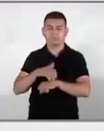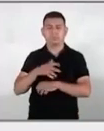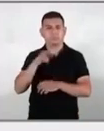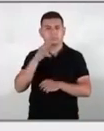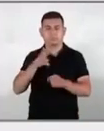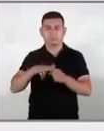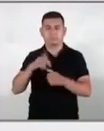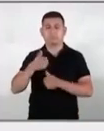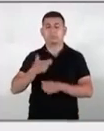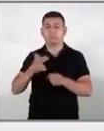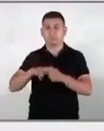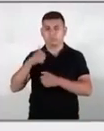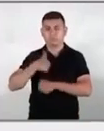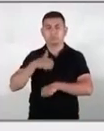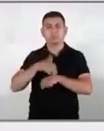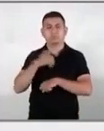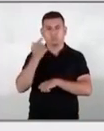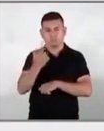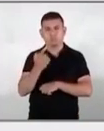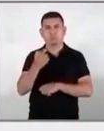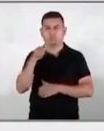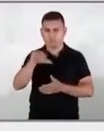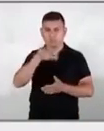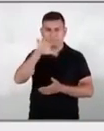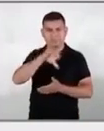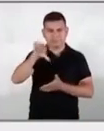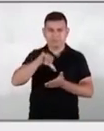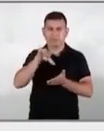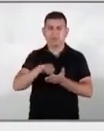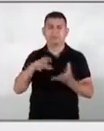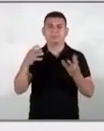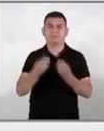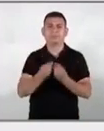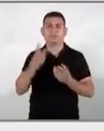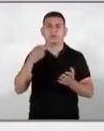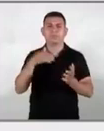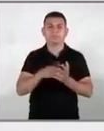observar que la jurisdicción sanitaria número 1 de Valles Centrales tiene